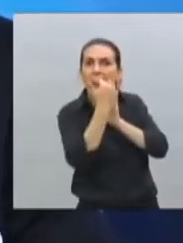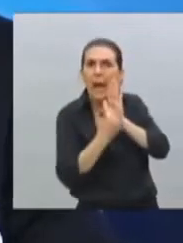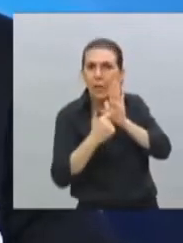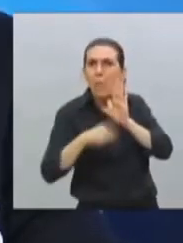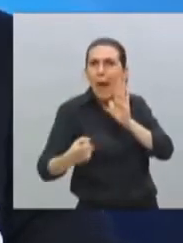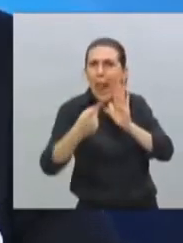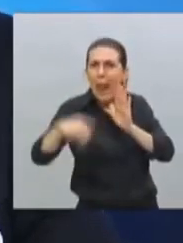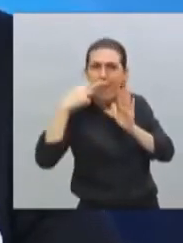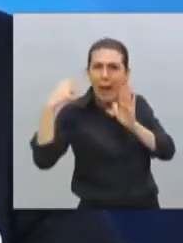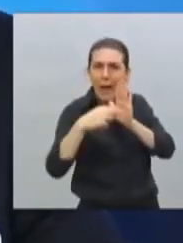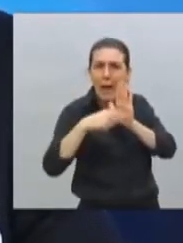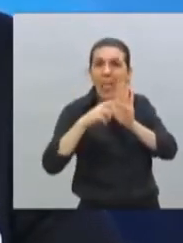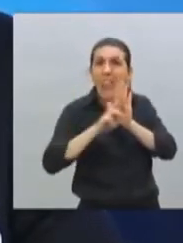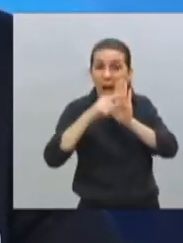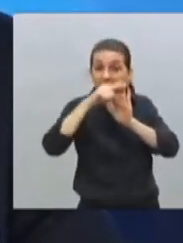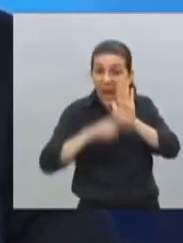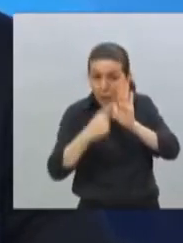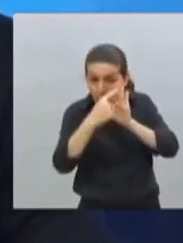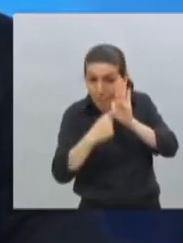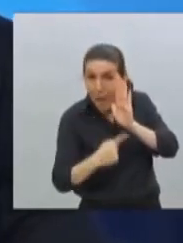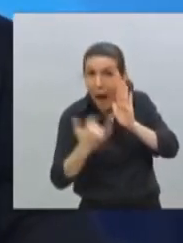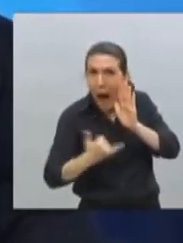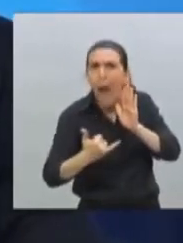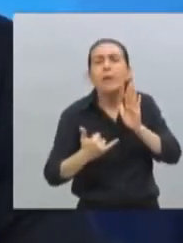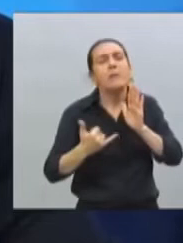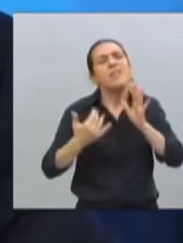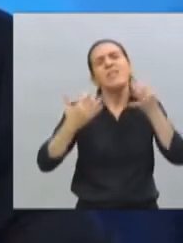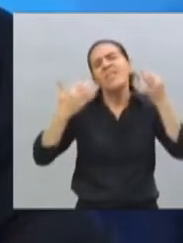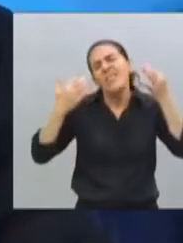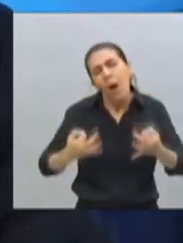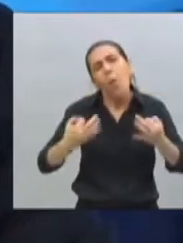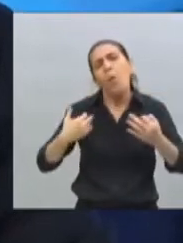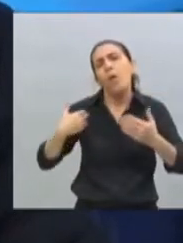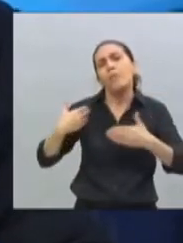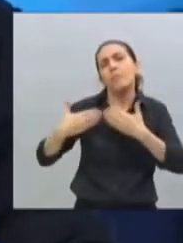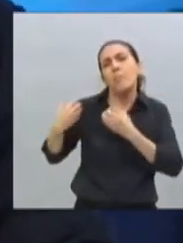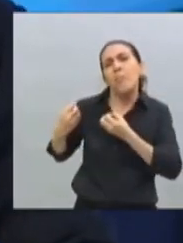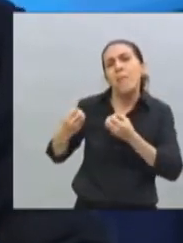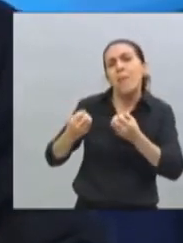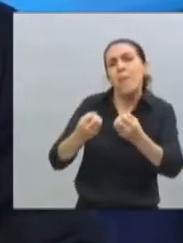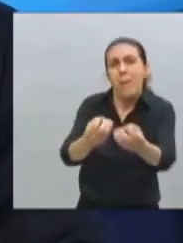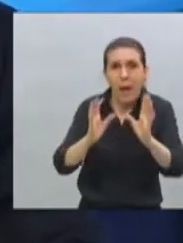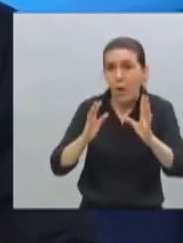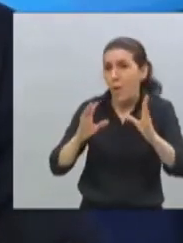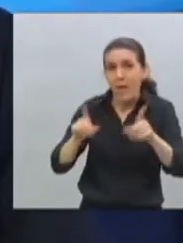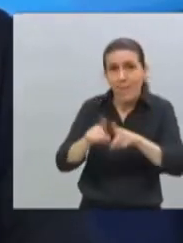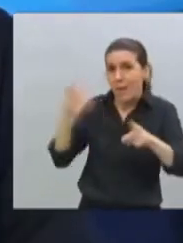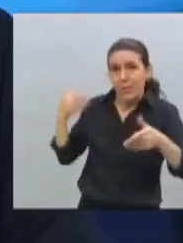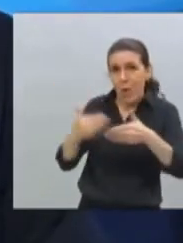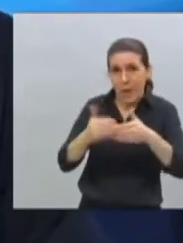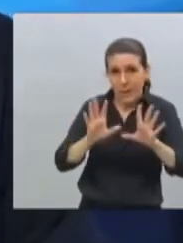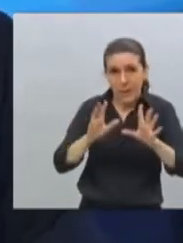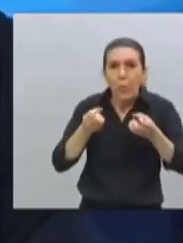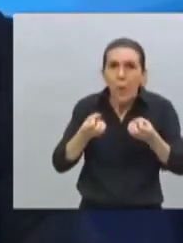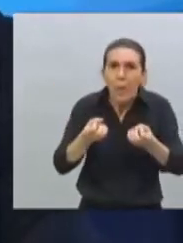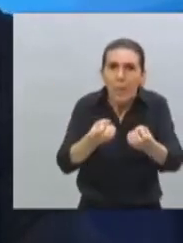porque, digamos, hay un parate general propio de la pandemia, y además lo que se ve es que en realidad el virus en sí, con